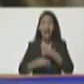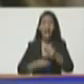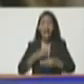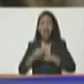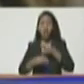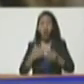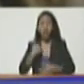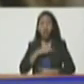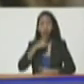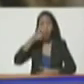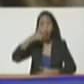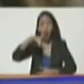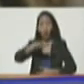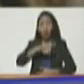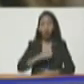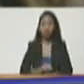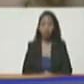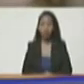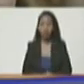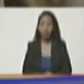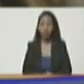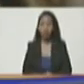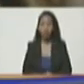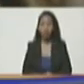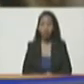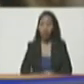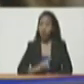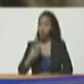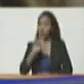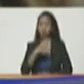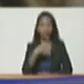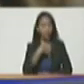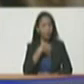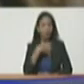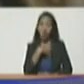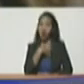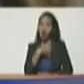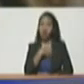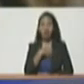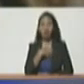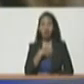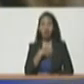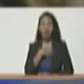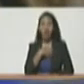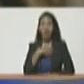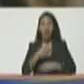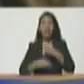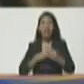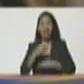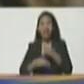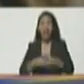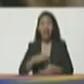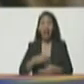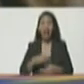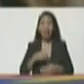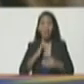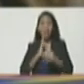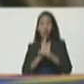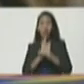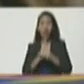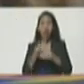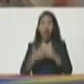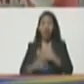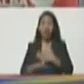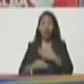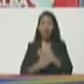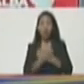nuestros pueblos. No se ha podido ni se podrá detener el avance del ALBA, cuyo